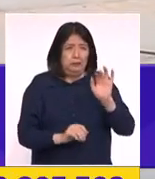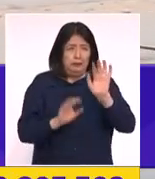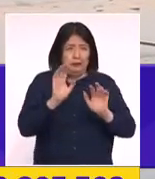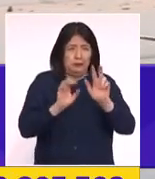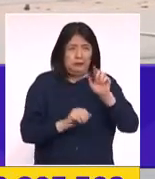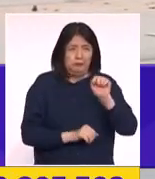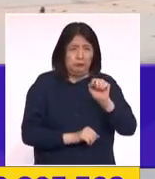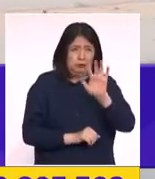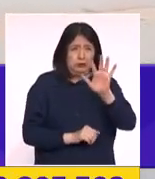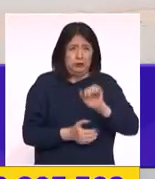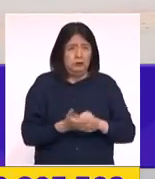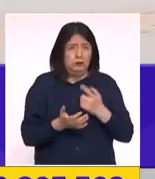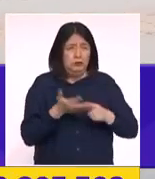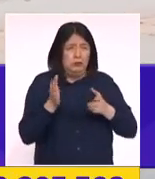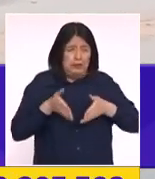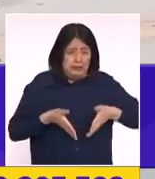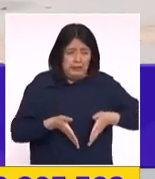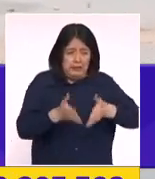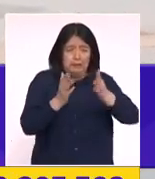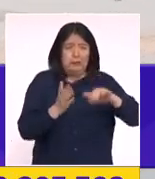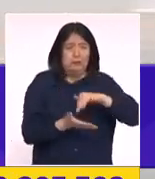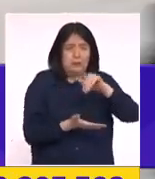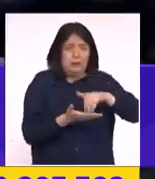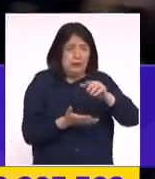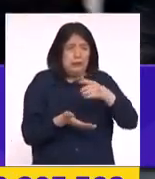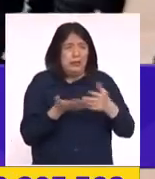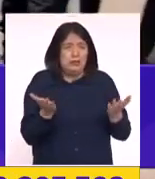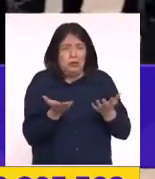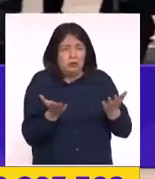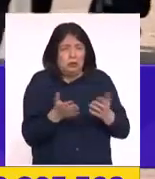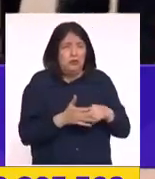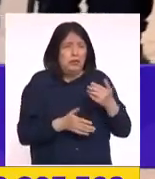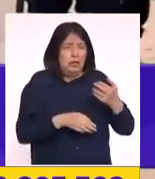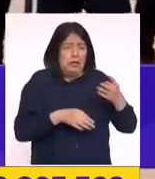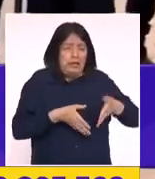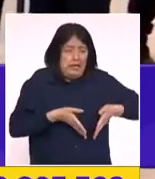13.5 de la carretera central